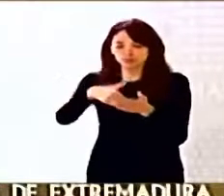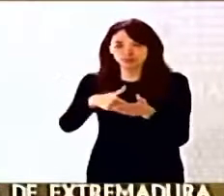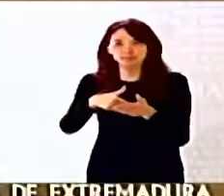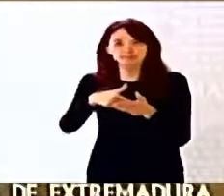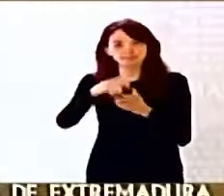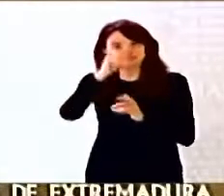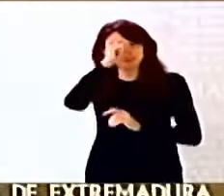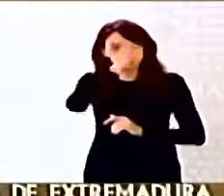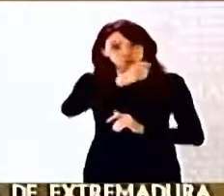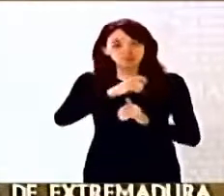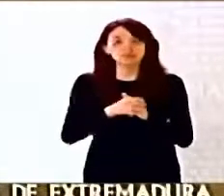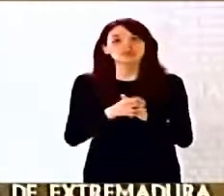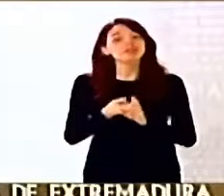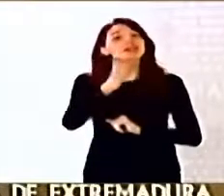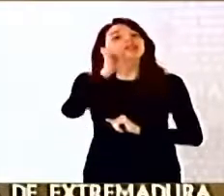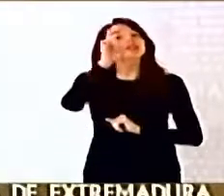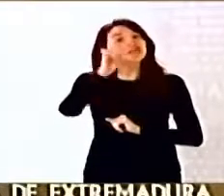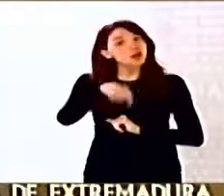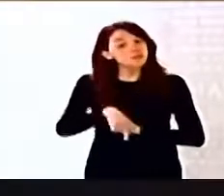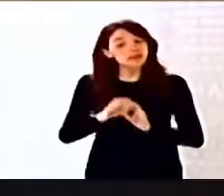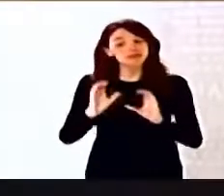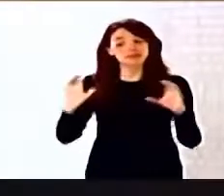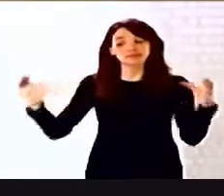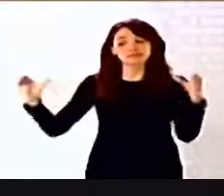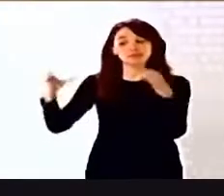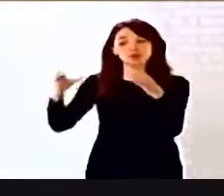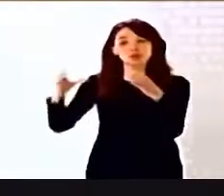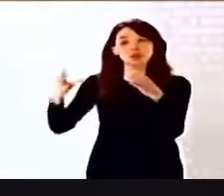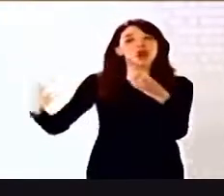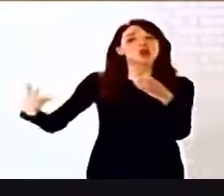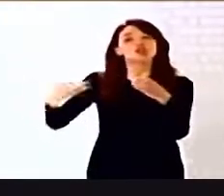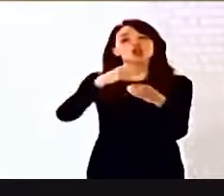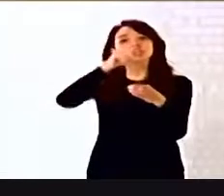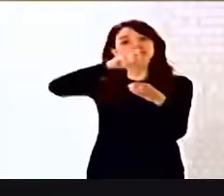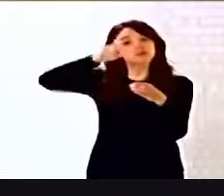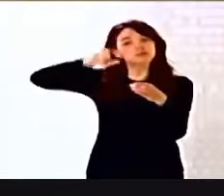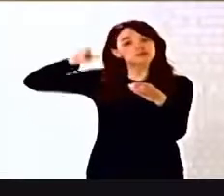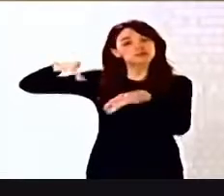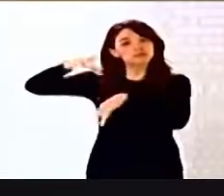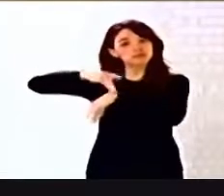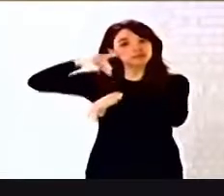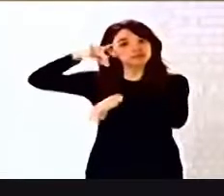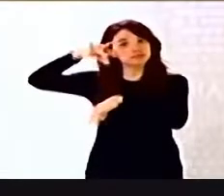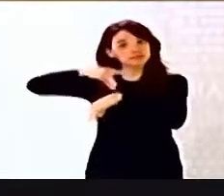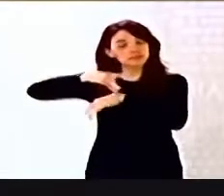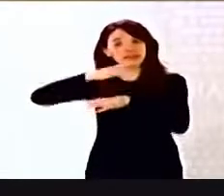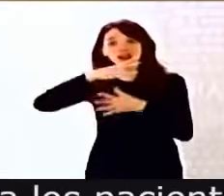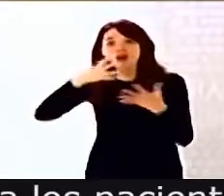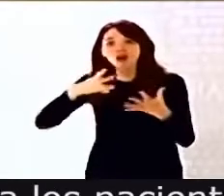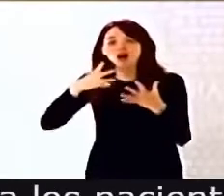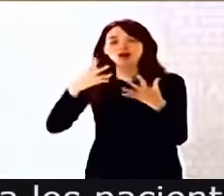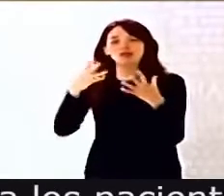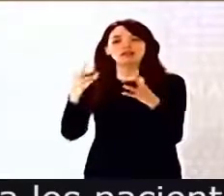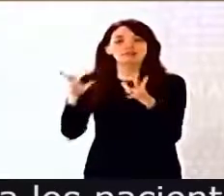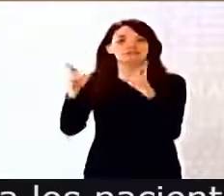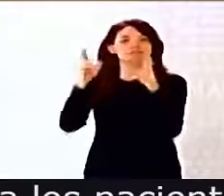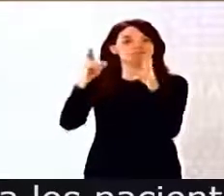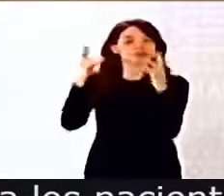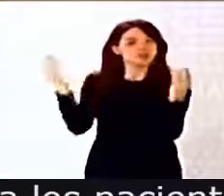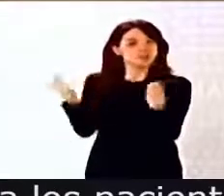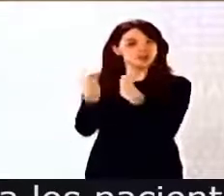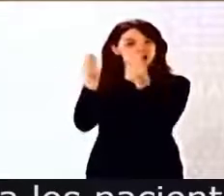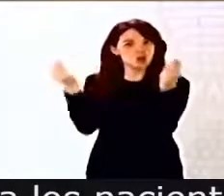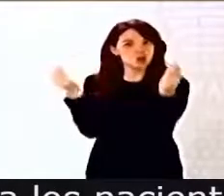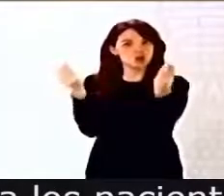además, desearle una pronta recuperación a todos aquellos pacientes que se encuentran bien en aislamiento